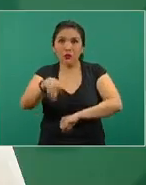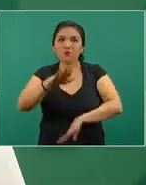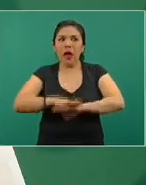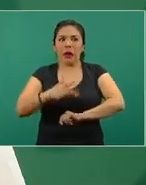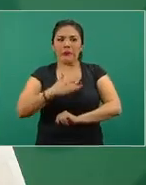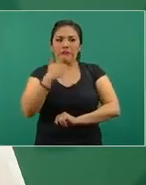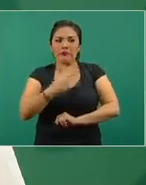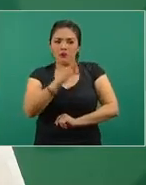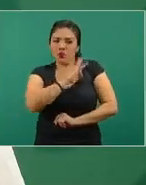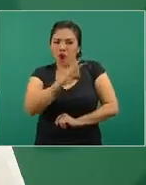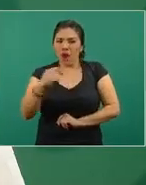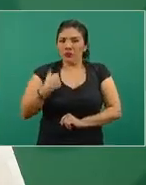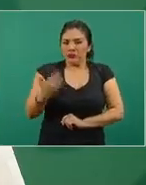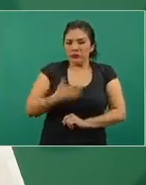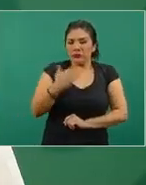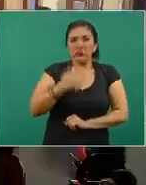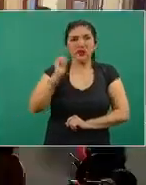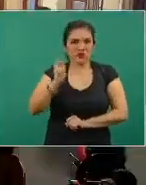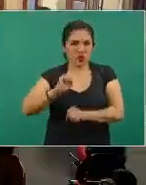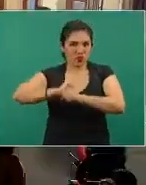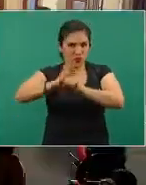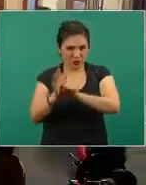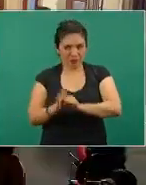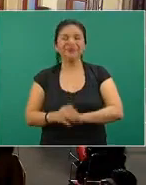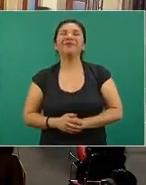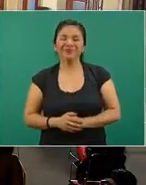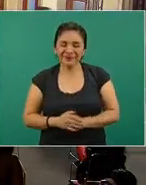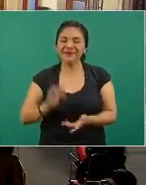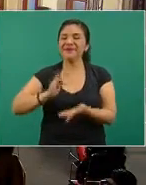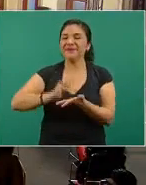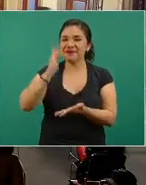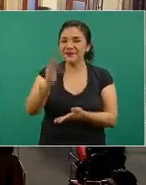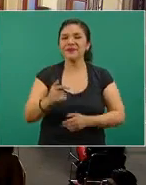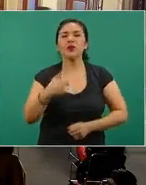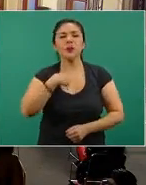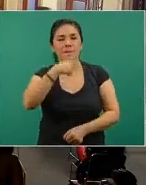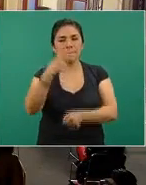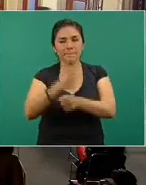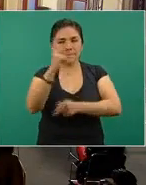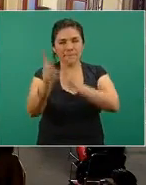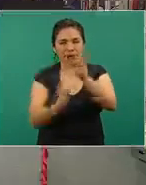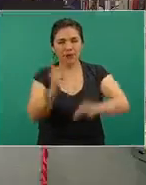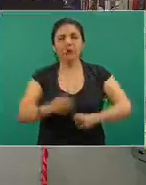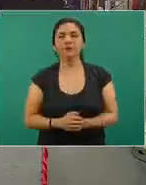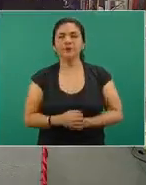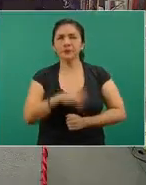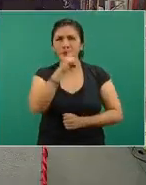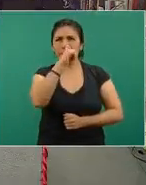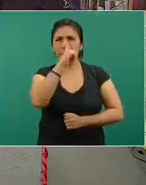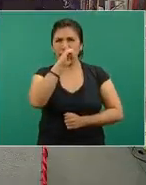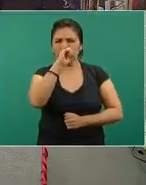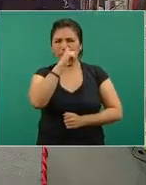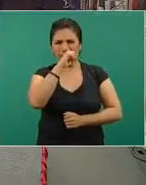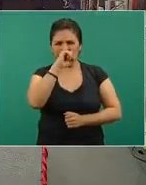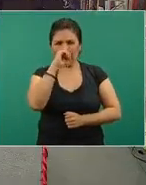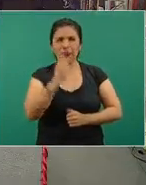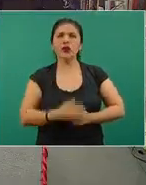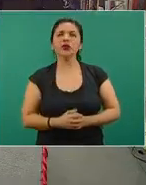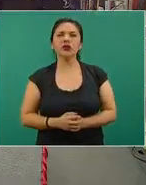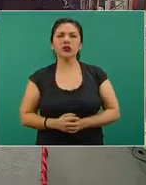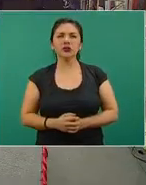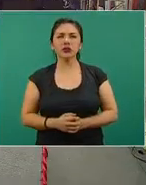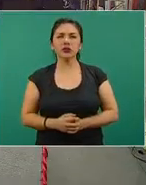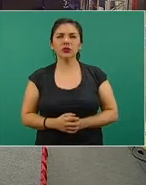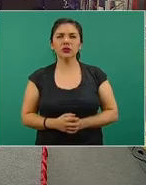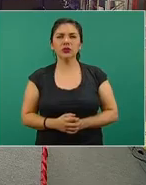enfermedad. Gracias, doctor. Y mi segunda pregunta para usted, la inmunidad efectiva, ¿por qué